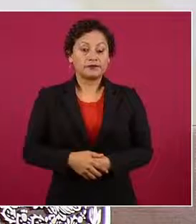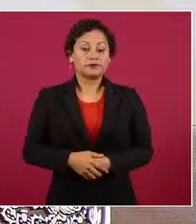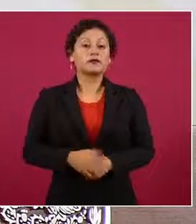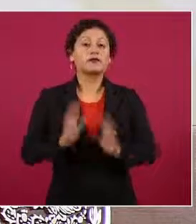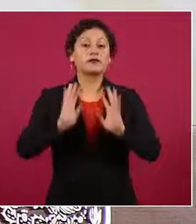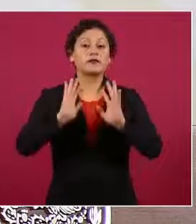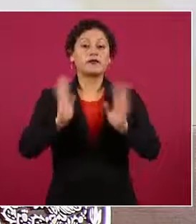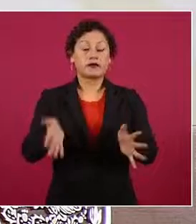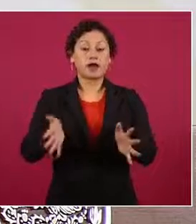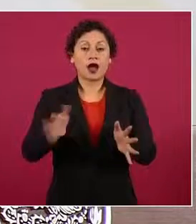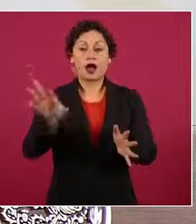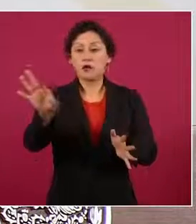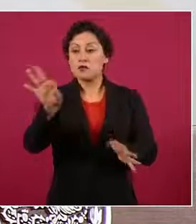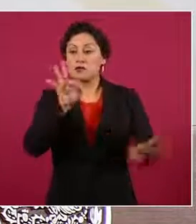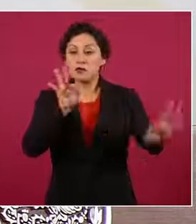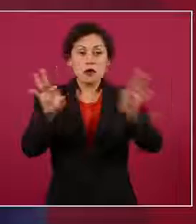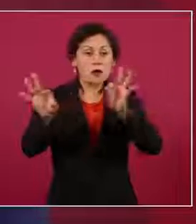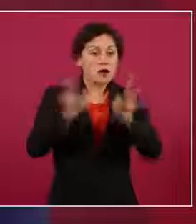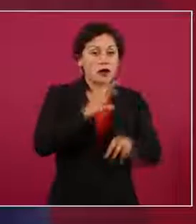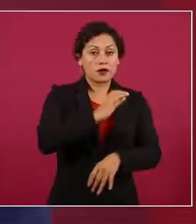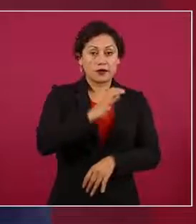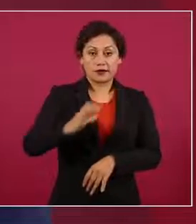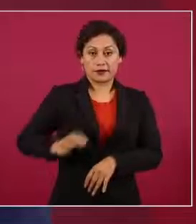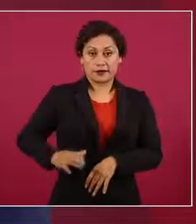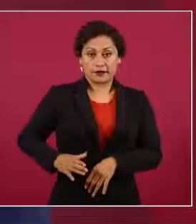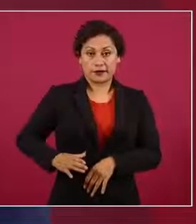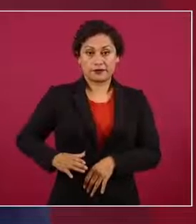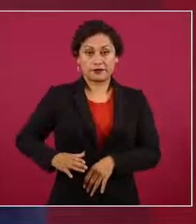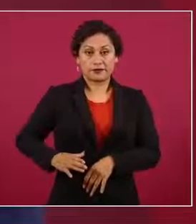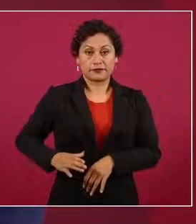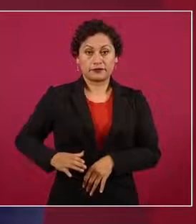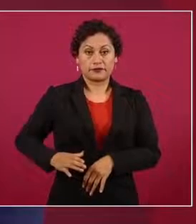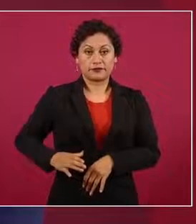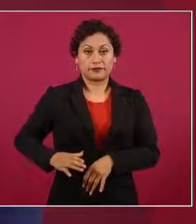eligiendo a candidatos, candidatas, y